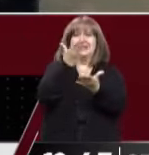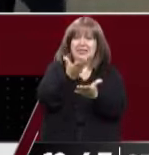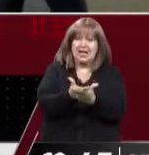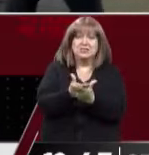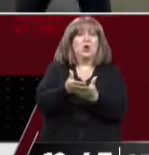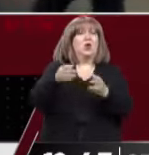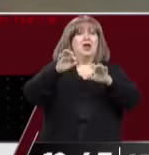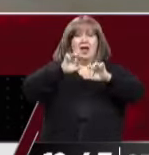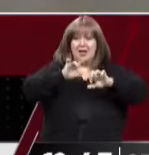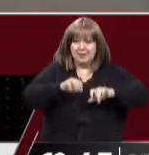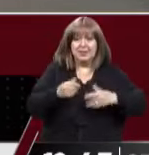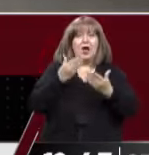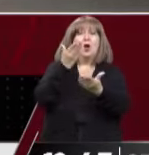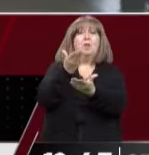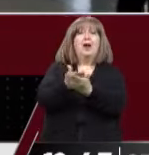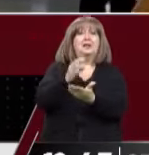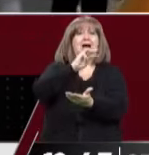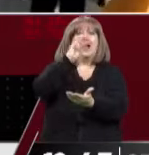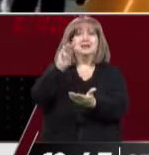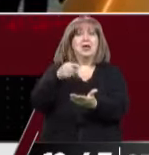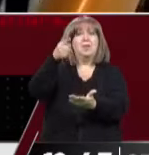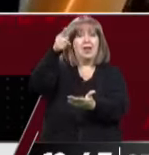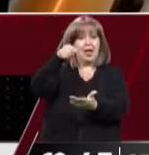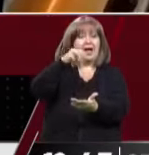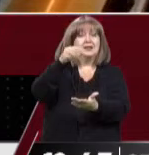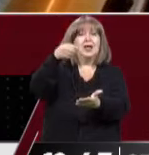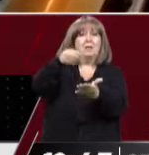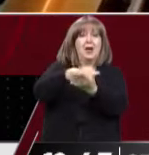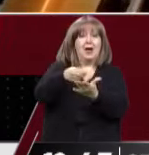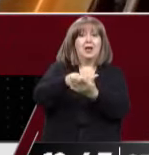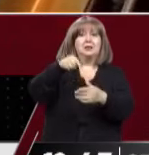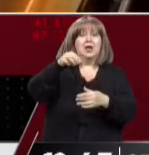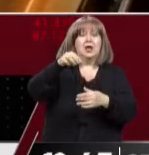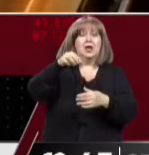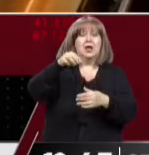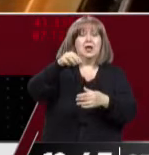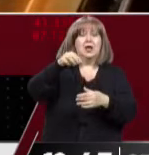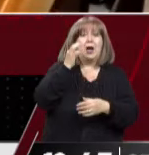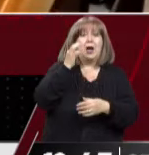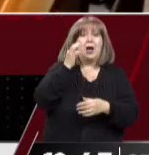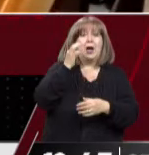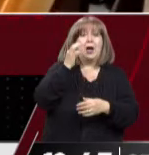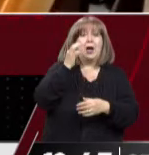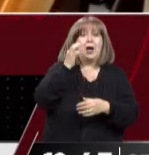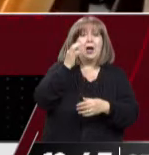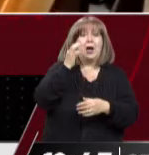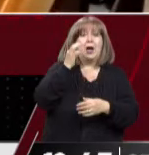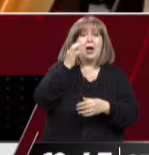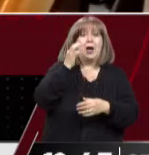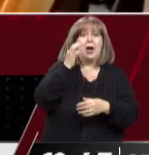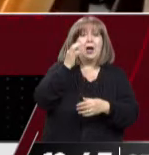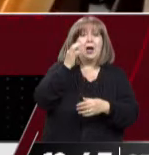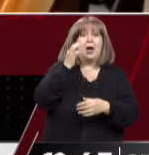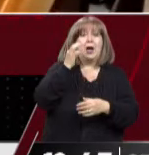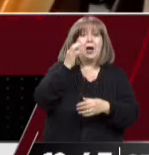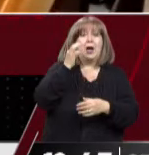ante el anses para que fueran pagados y hasta el día 27 de octubre que recién se aprobó por